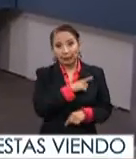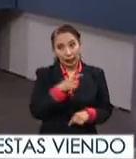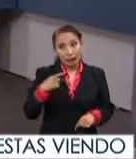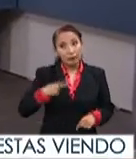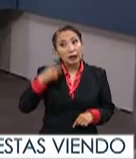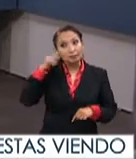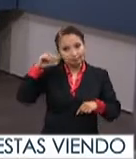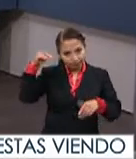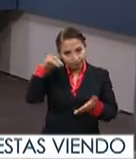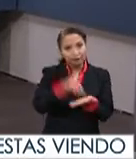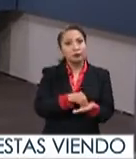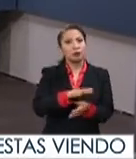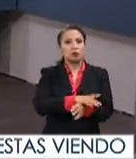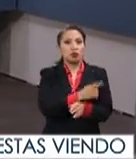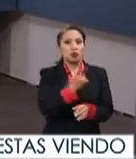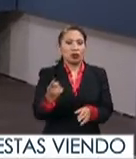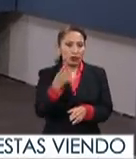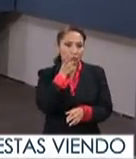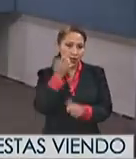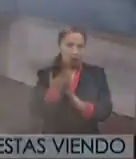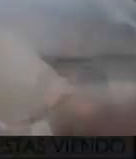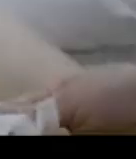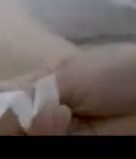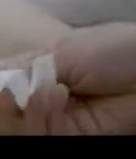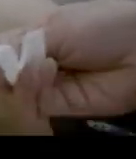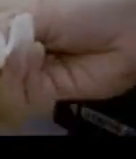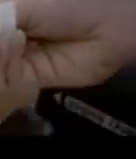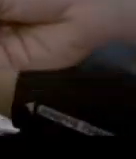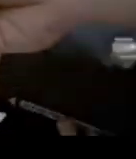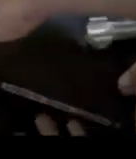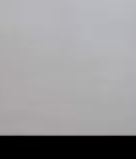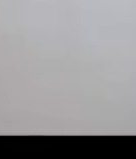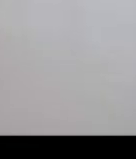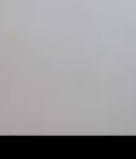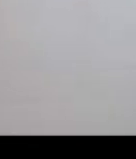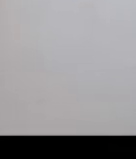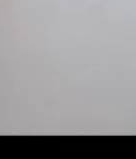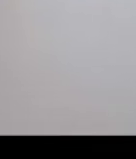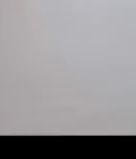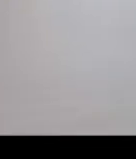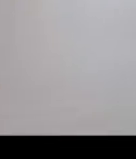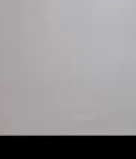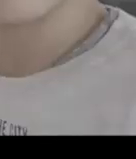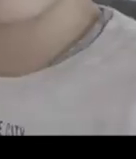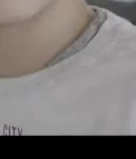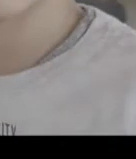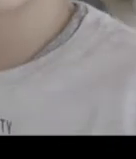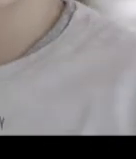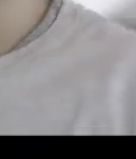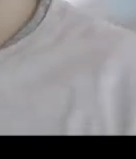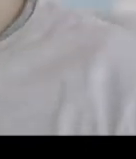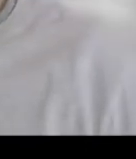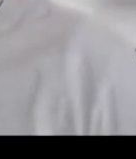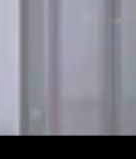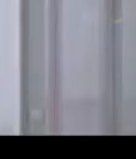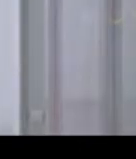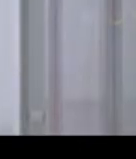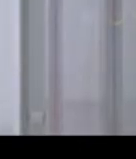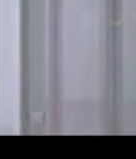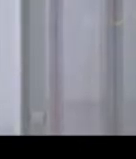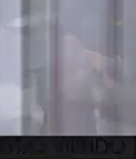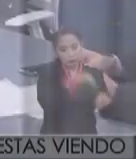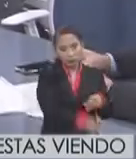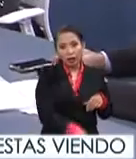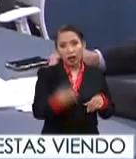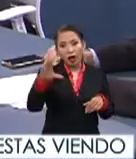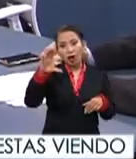de implementar porque, como les comentaba, las secuelas que deja el cáncer infantil son terribles. Esta terapia fue desarrollada